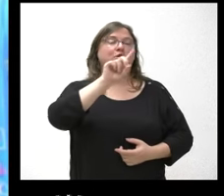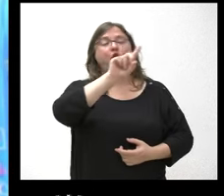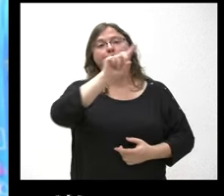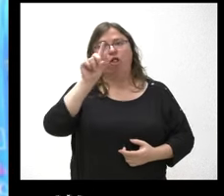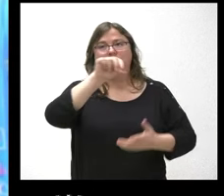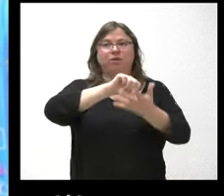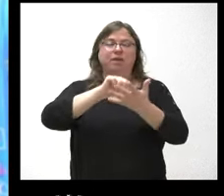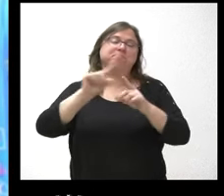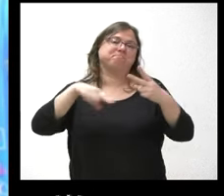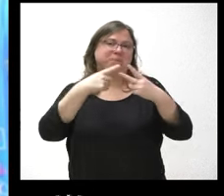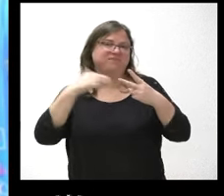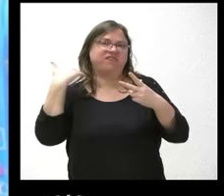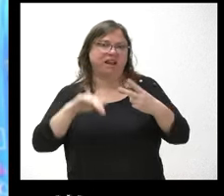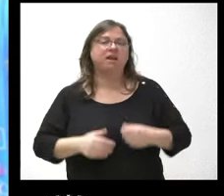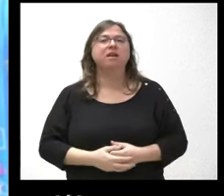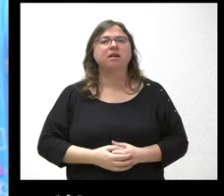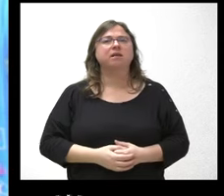más Villalar.